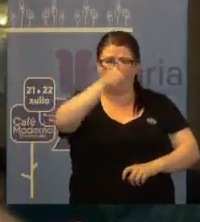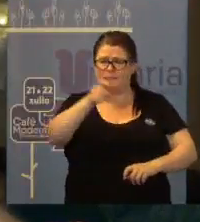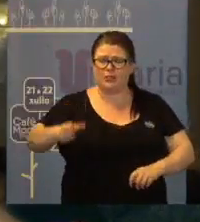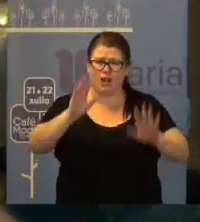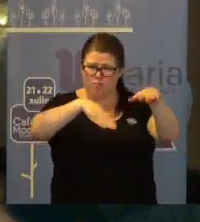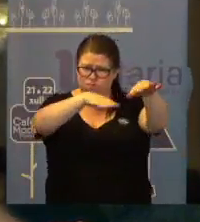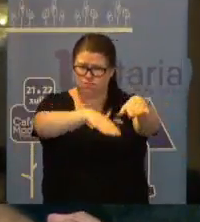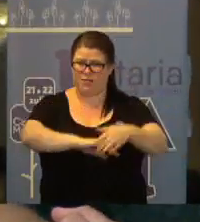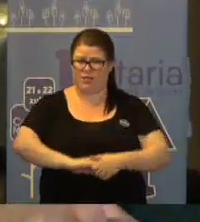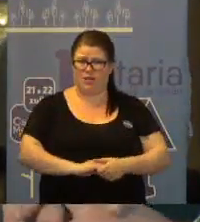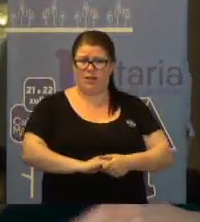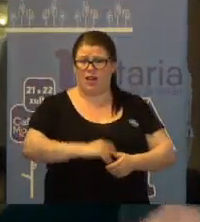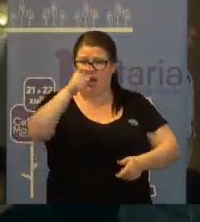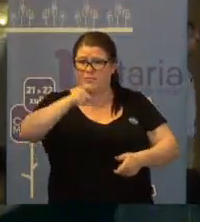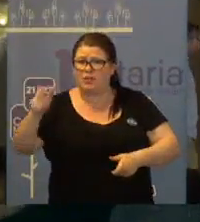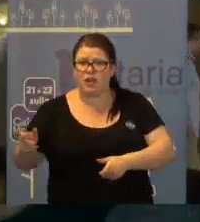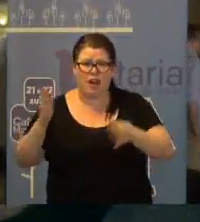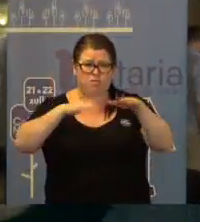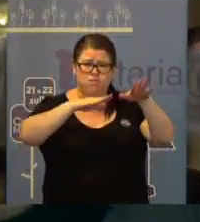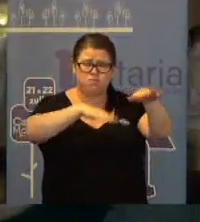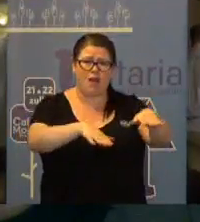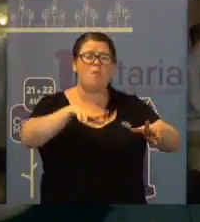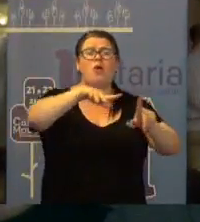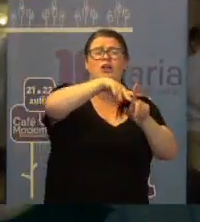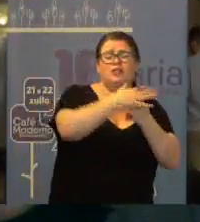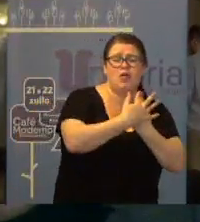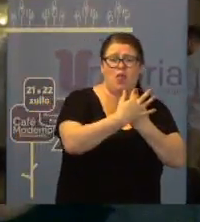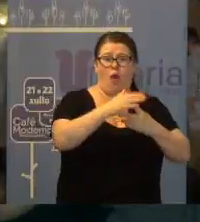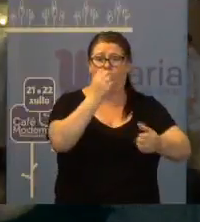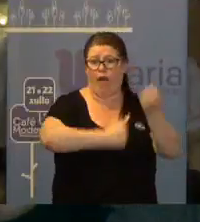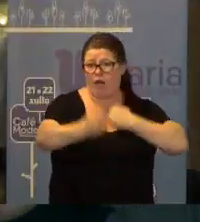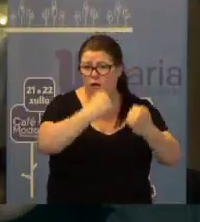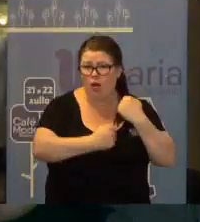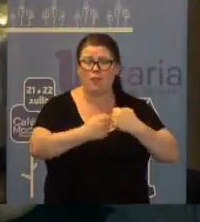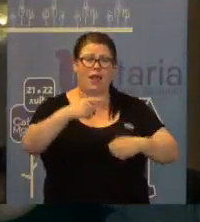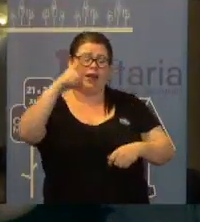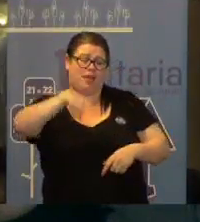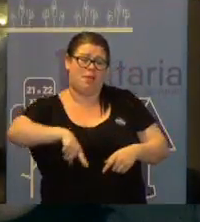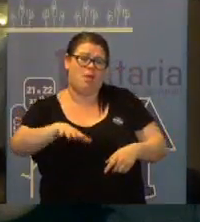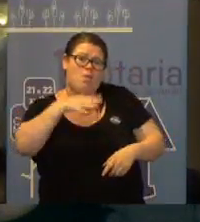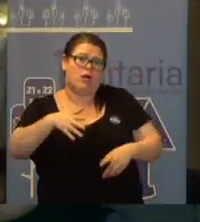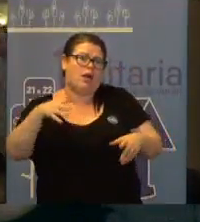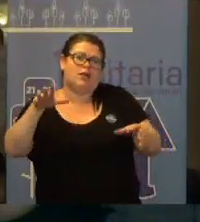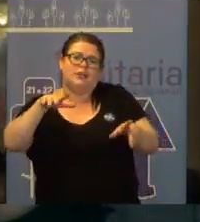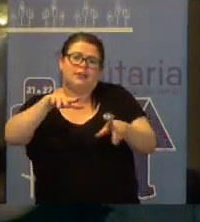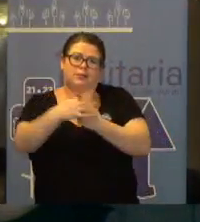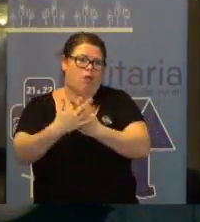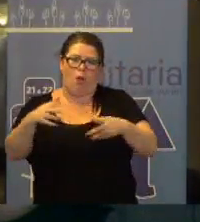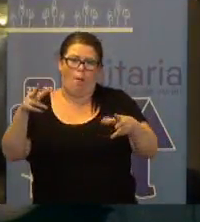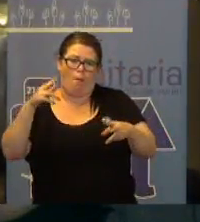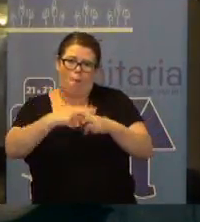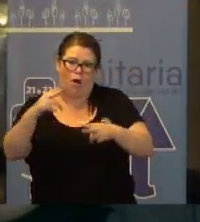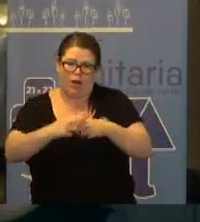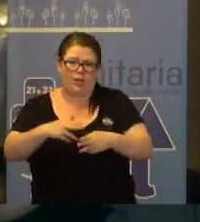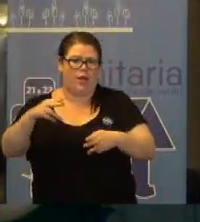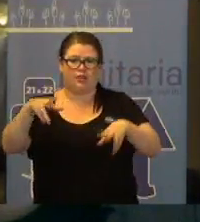rúa. A rúa saliu a xente por unha situación económica, pero indignadas con unha situación política. Esos temas son centrales. O